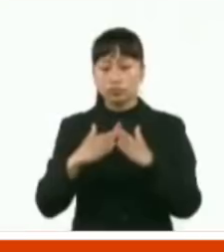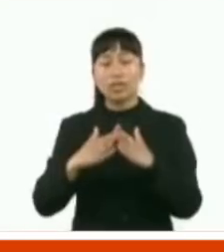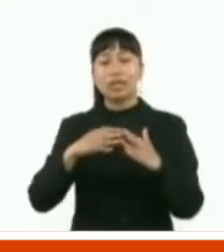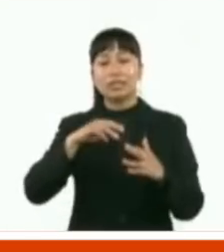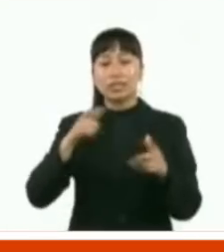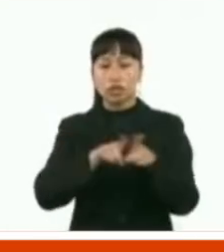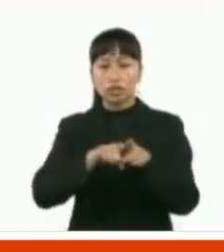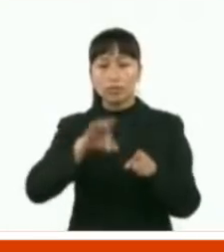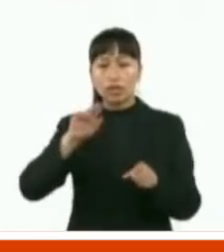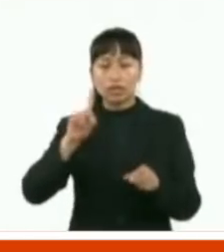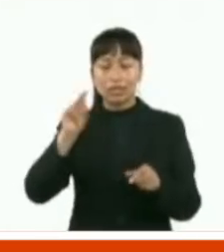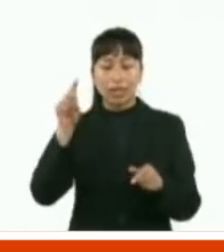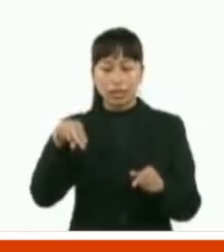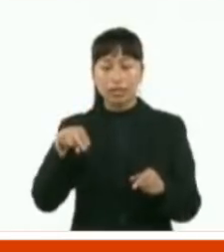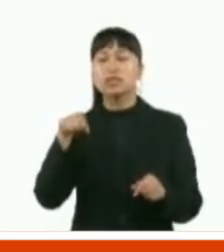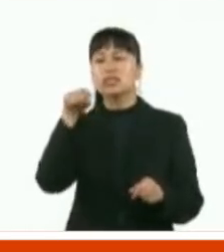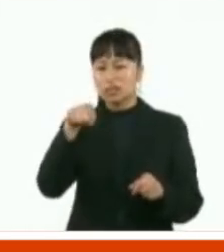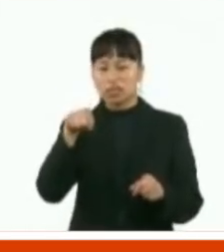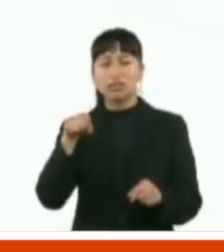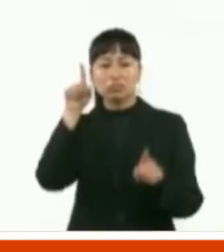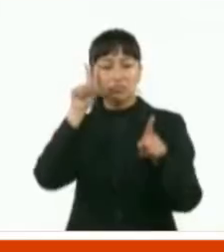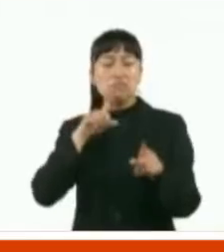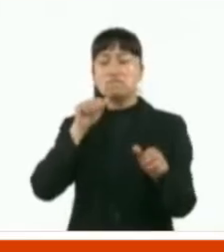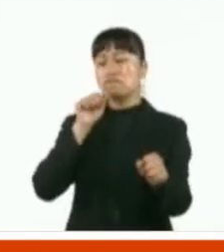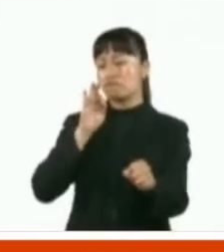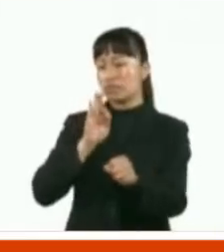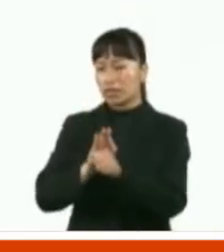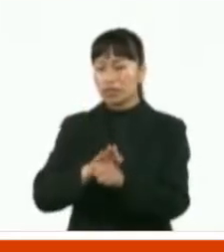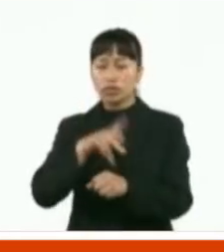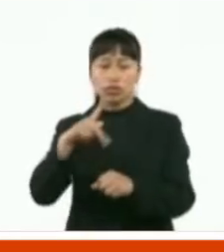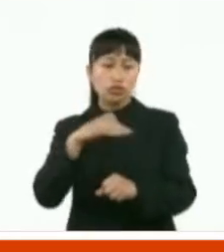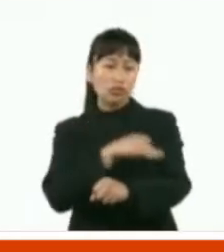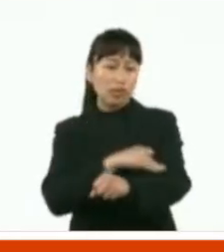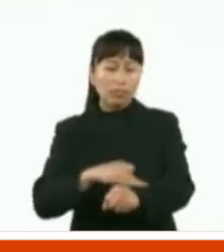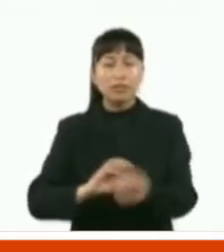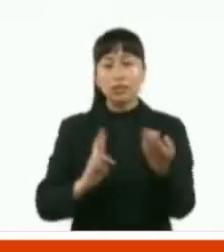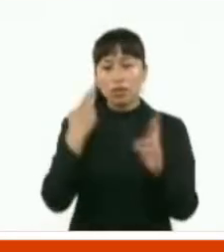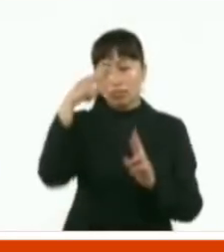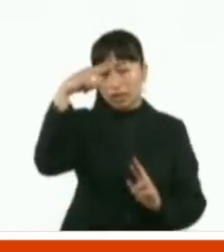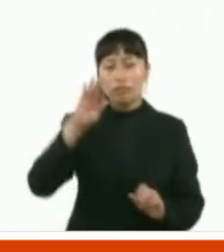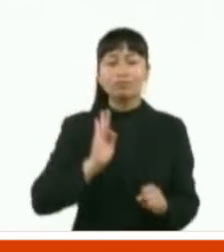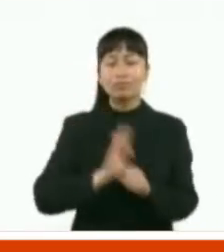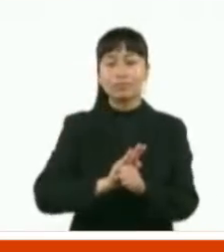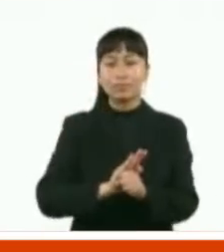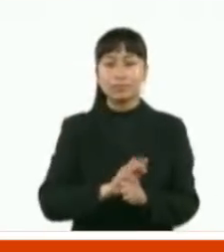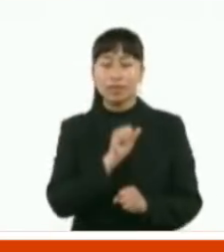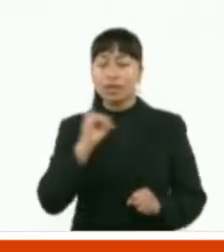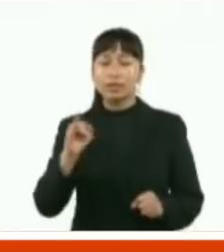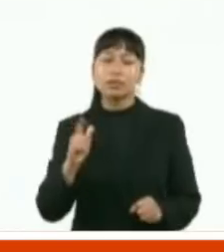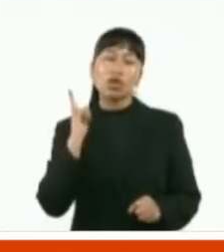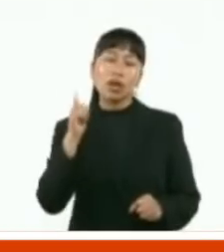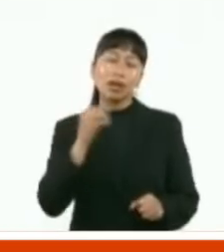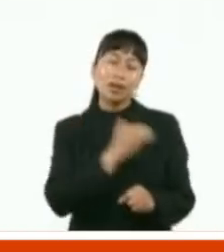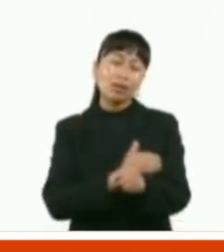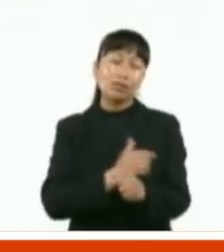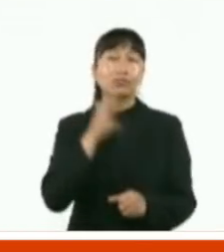y fue ella la primera defensora de su familia y de la Revolución Mexicana. Así seguiremos, espero poder acompañarles